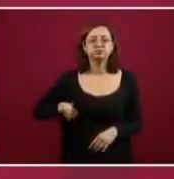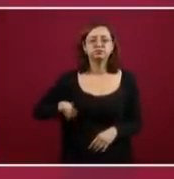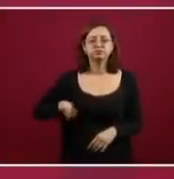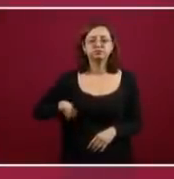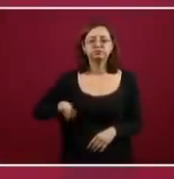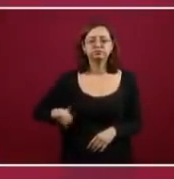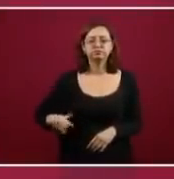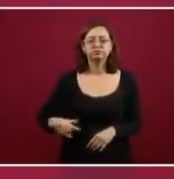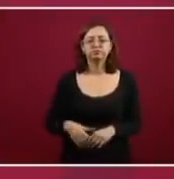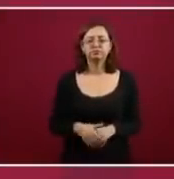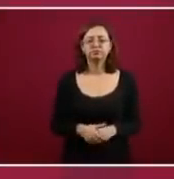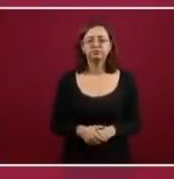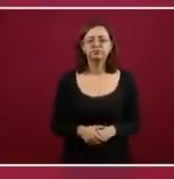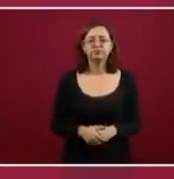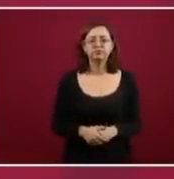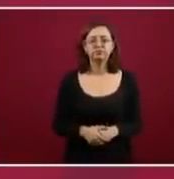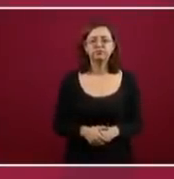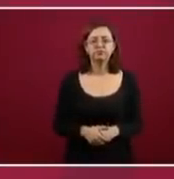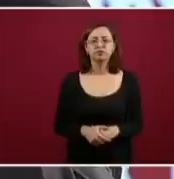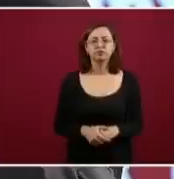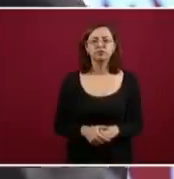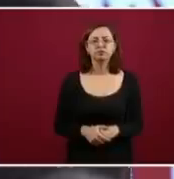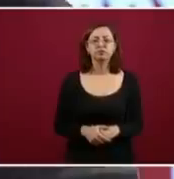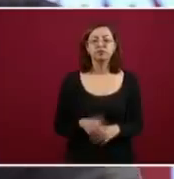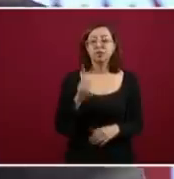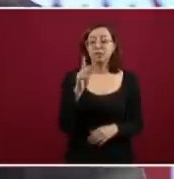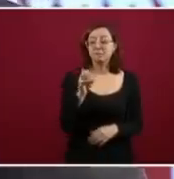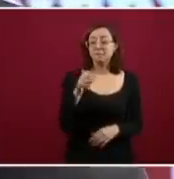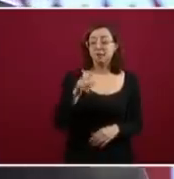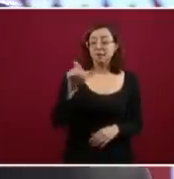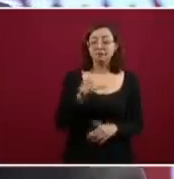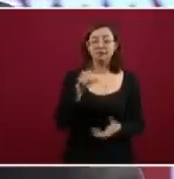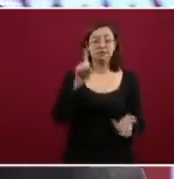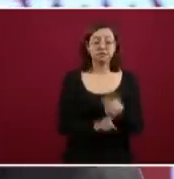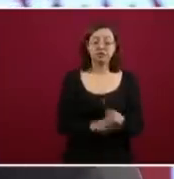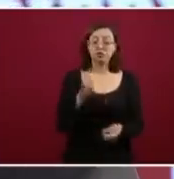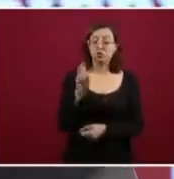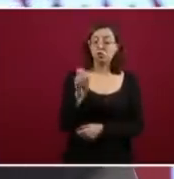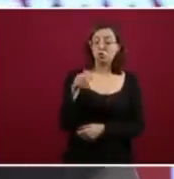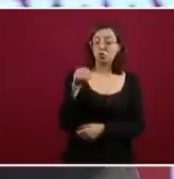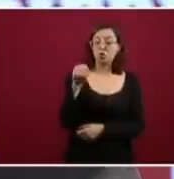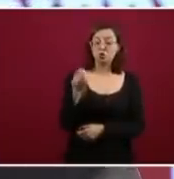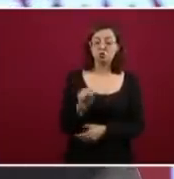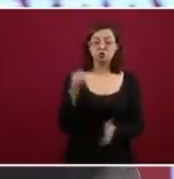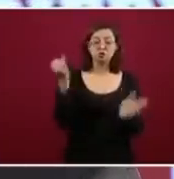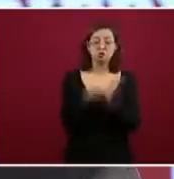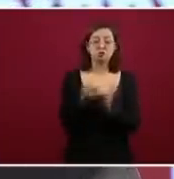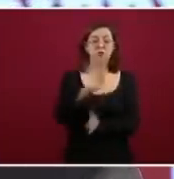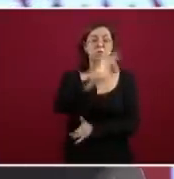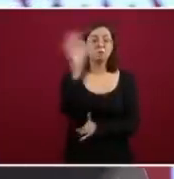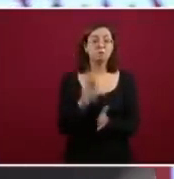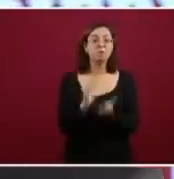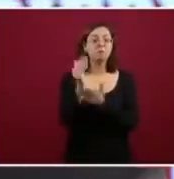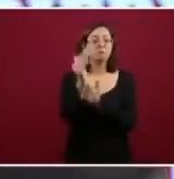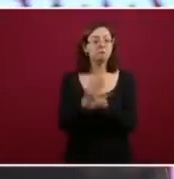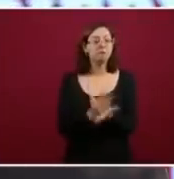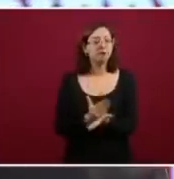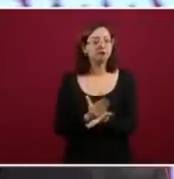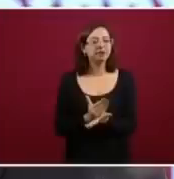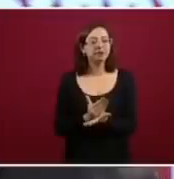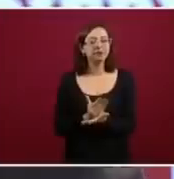la tasa de rendimiento de los bonos de pemex ha bajado esto